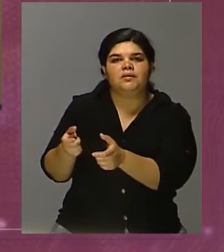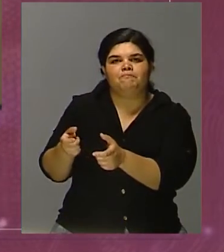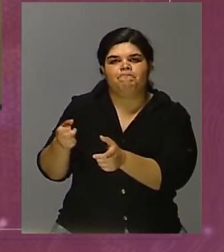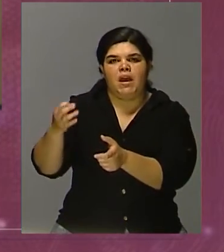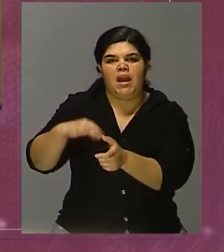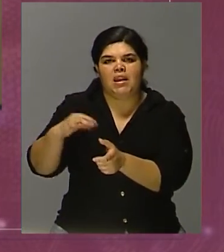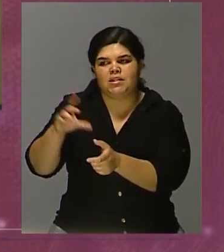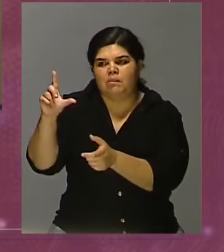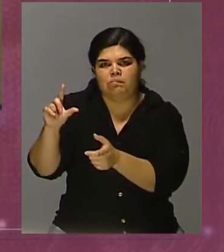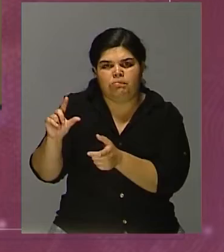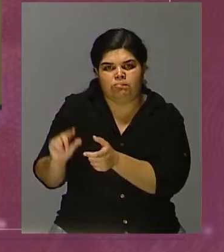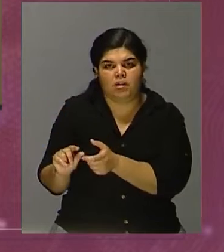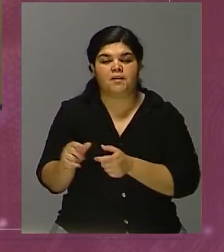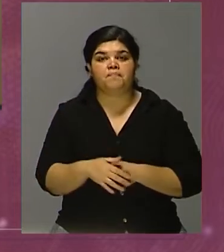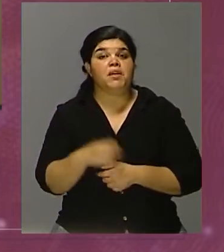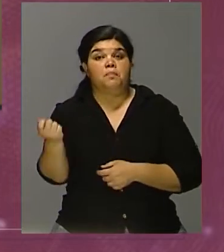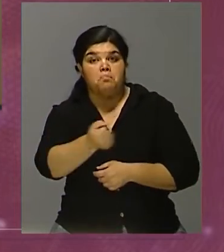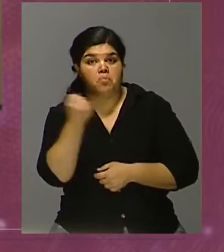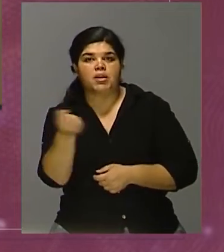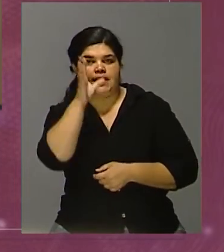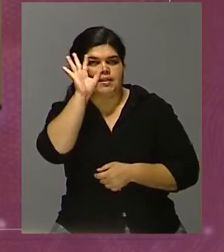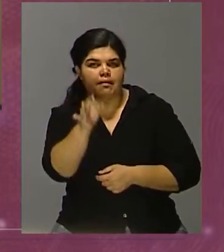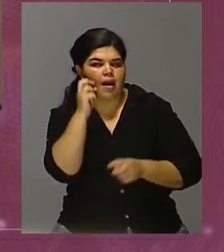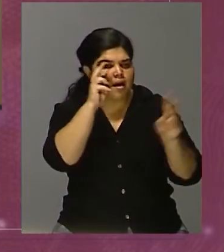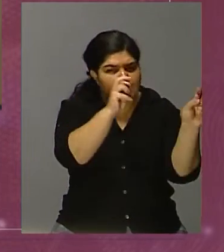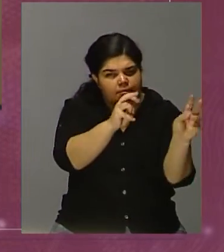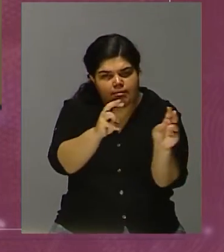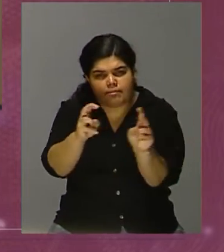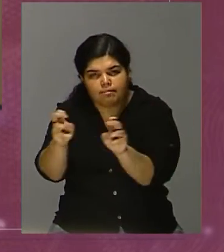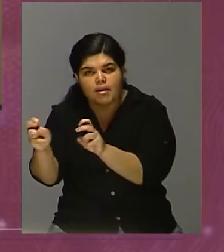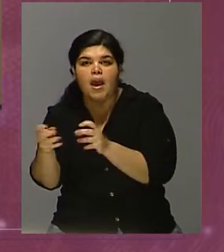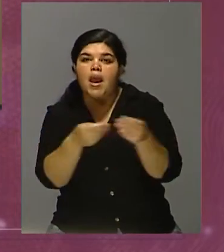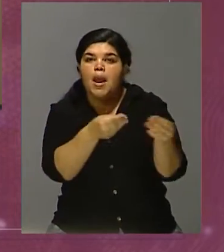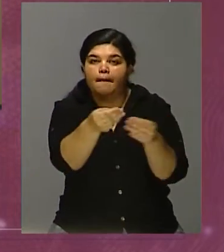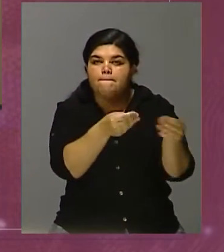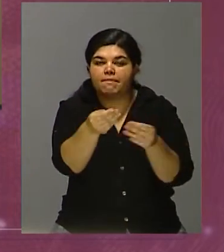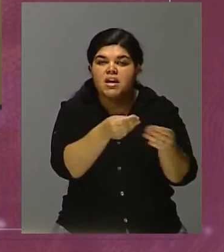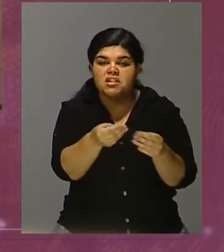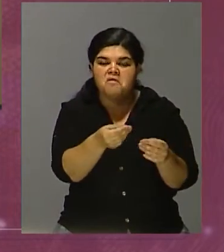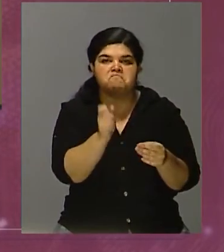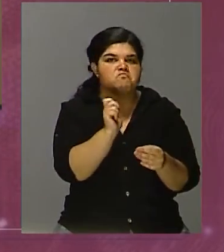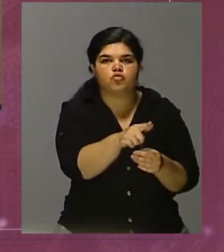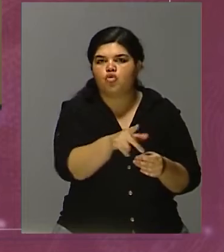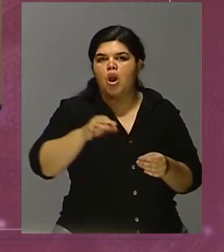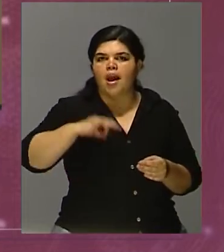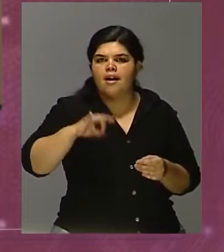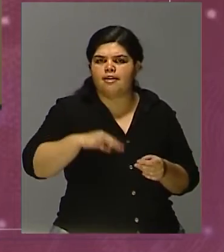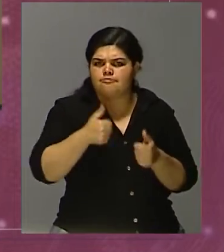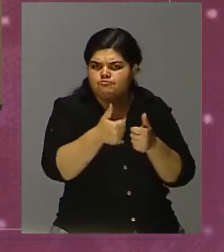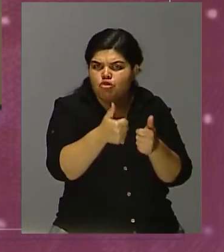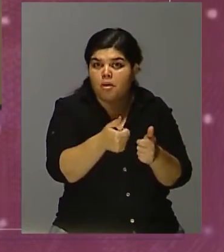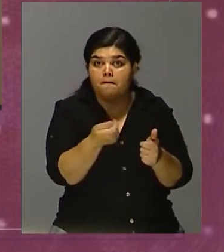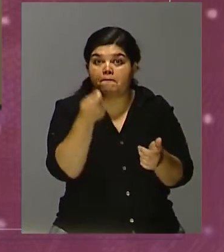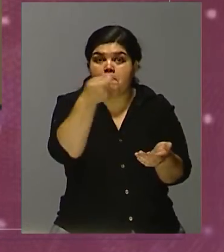Entonces, invertido en las empresas indicadas, viendo aquellas empresas que ganan buen dinero y pagando un precio justo por ellas, creo